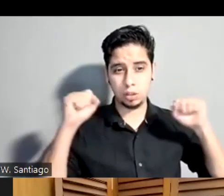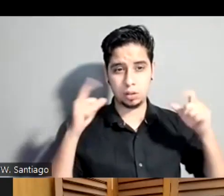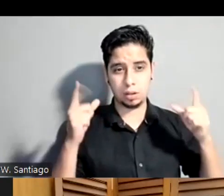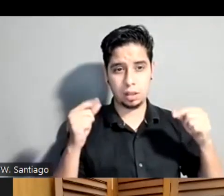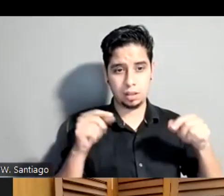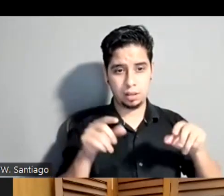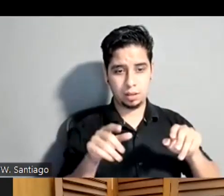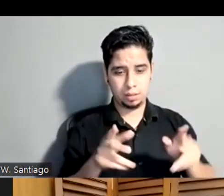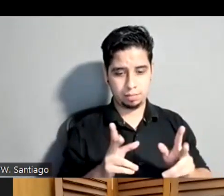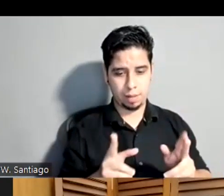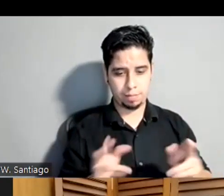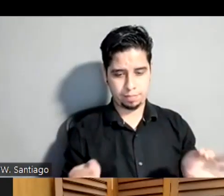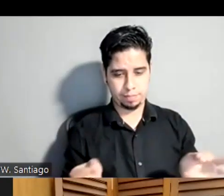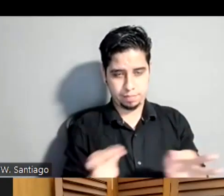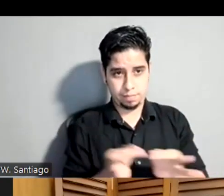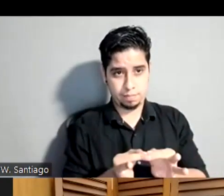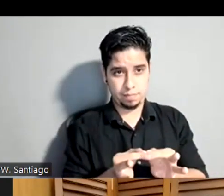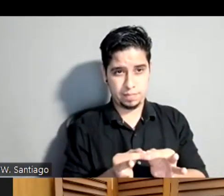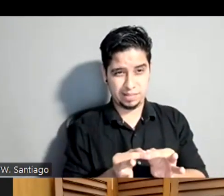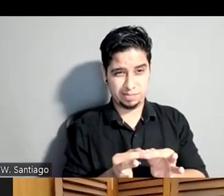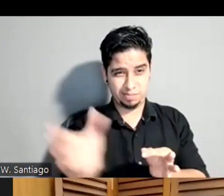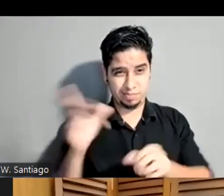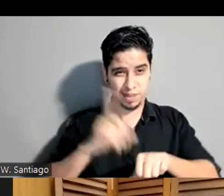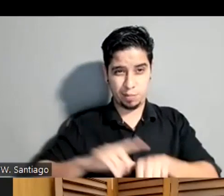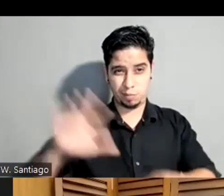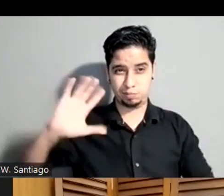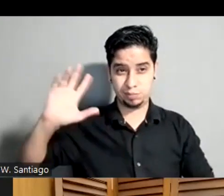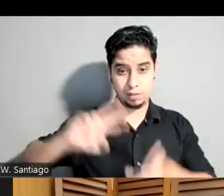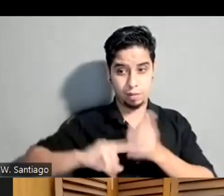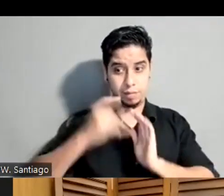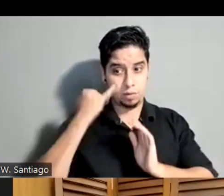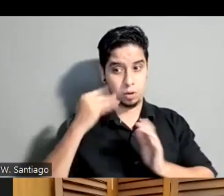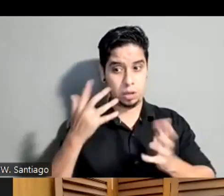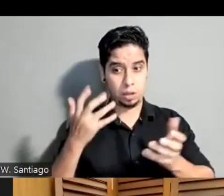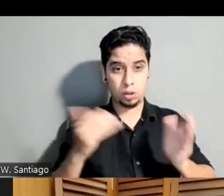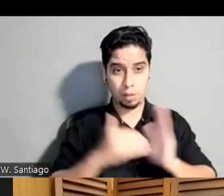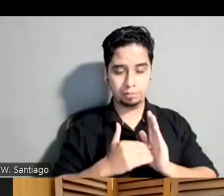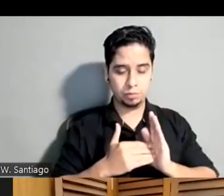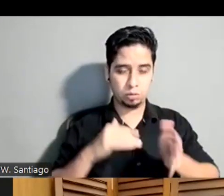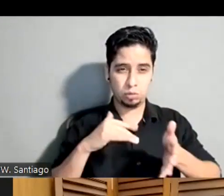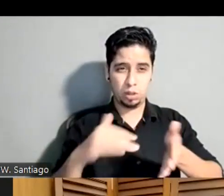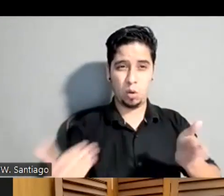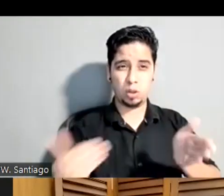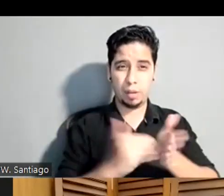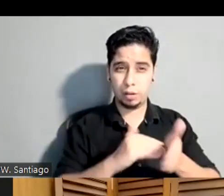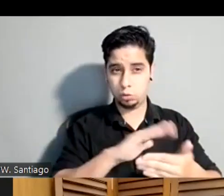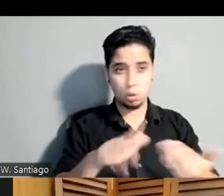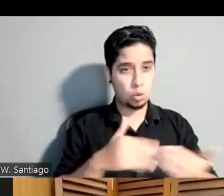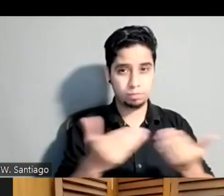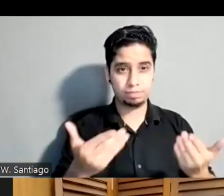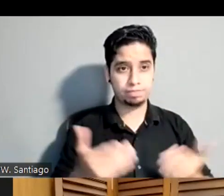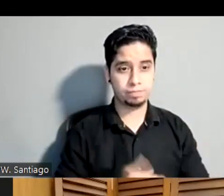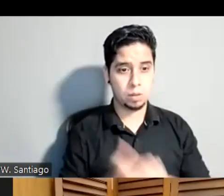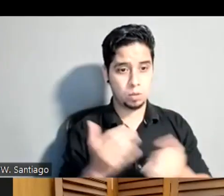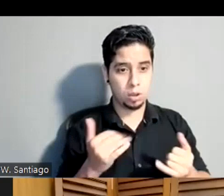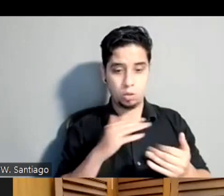el ritmo. Ay, gracias. Así que tendría que volver a estudiar, volver de from the scratch. porque todo es ahora